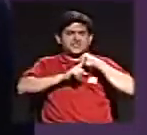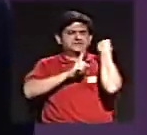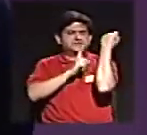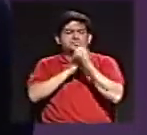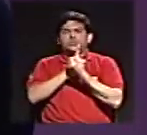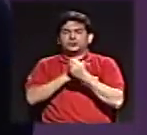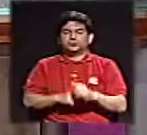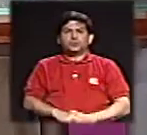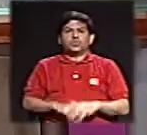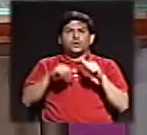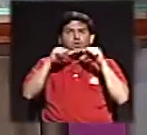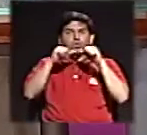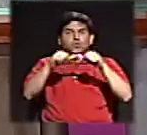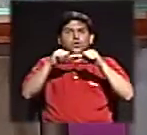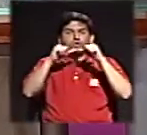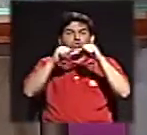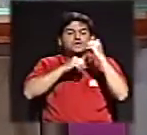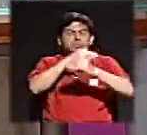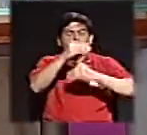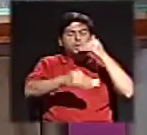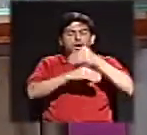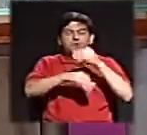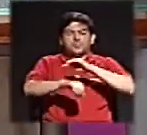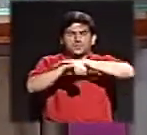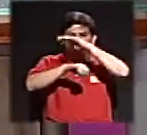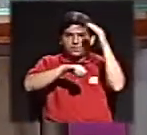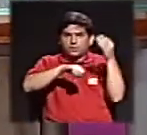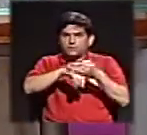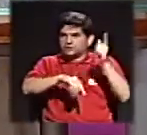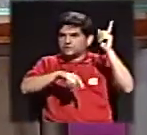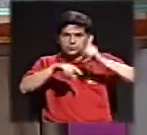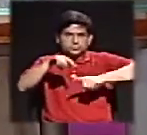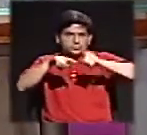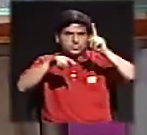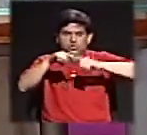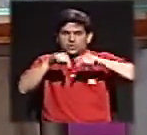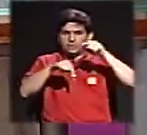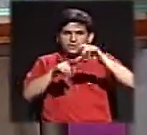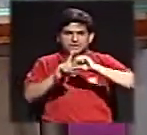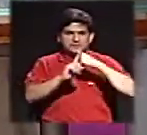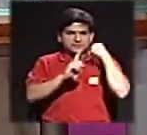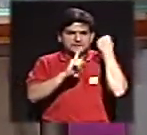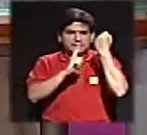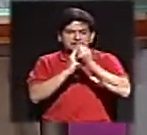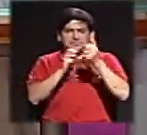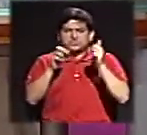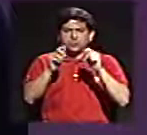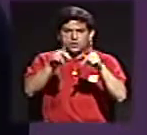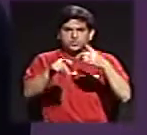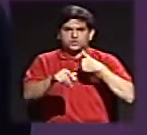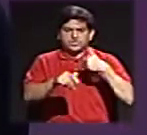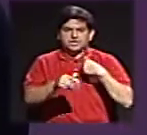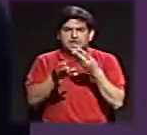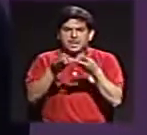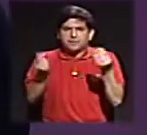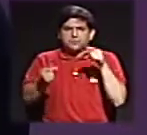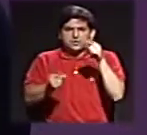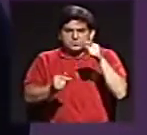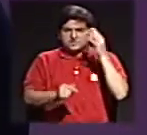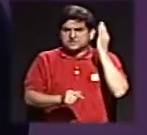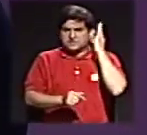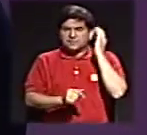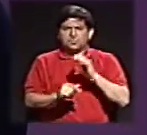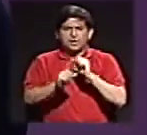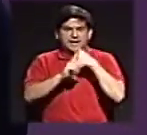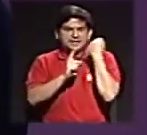situación. Es decir, continuar con ese embarazo que no iba a poder, digamos, ser viable, le producía a ella